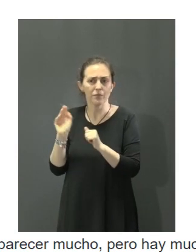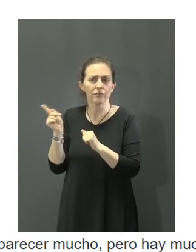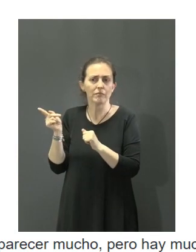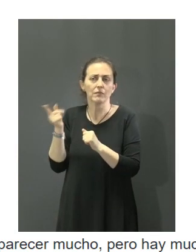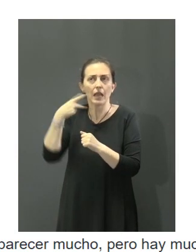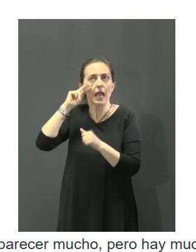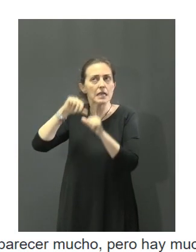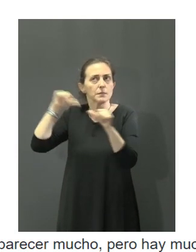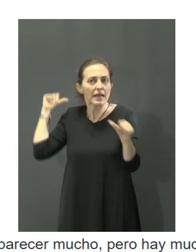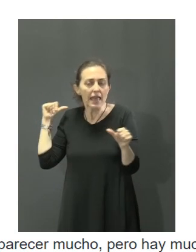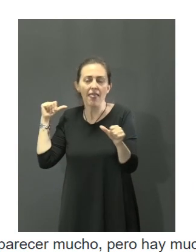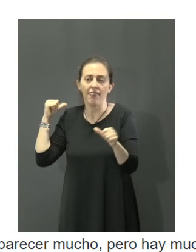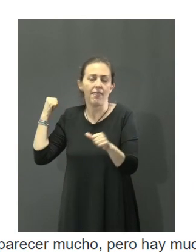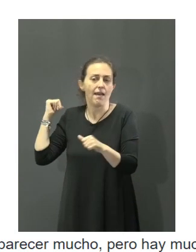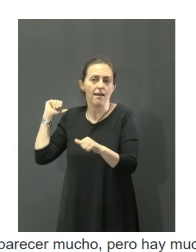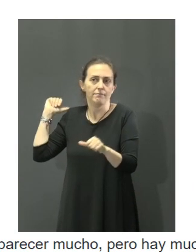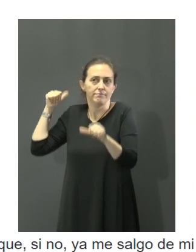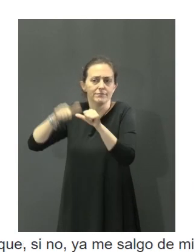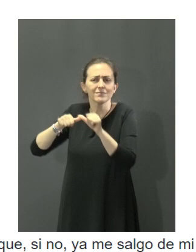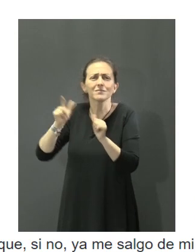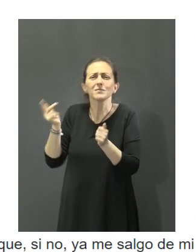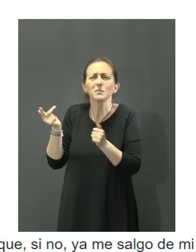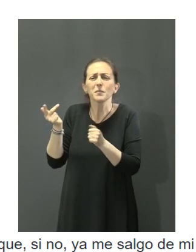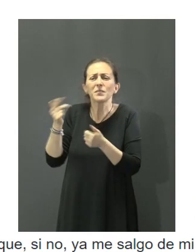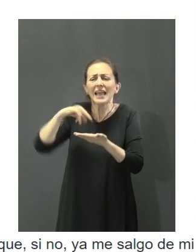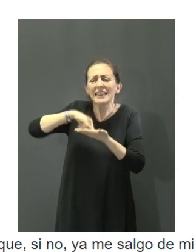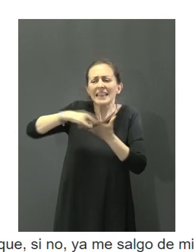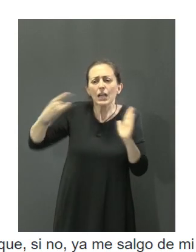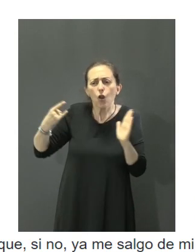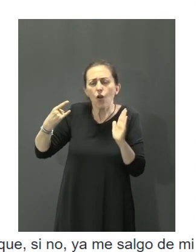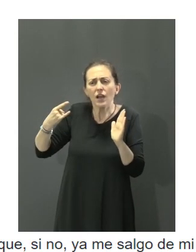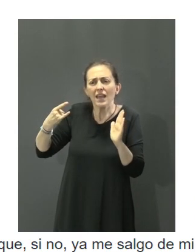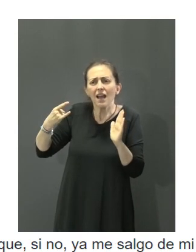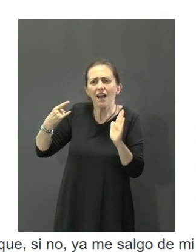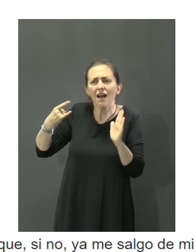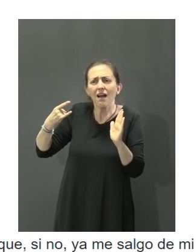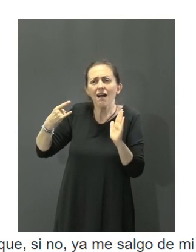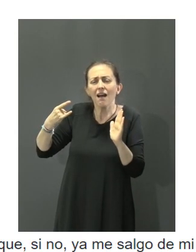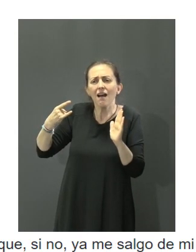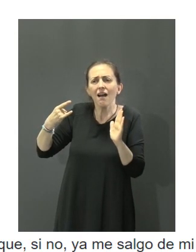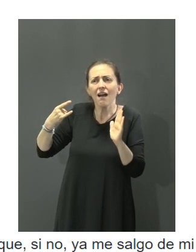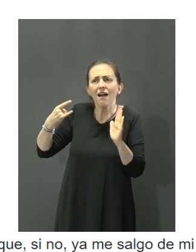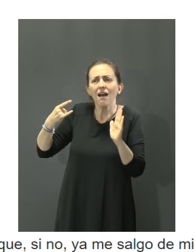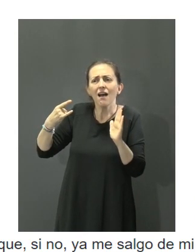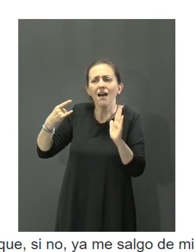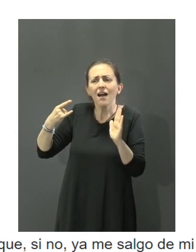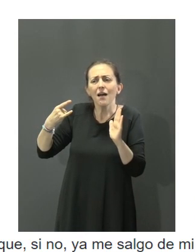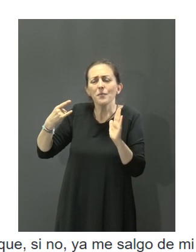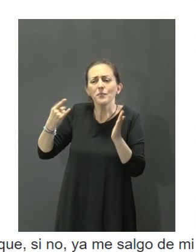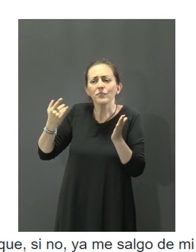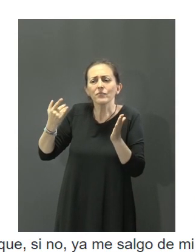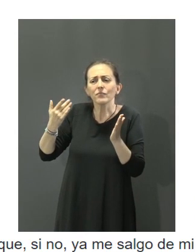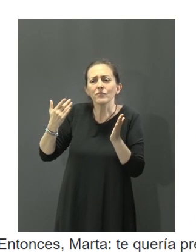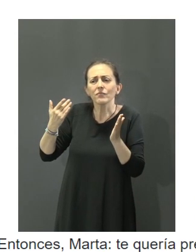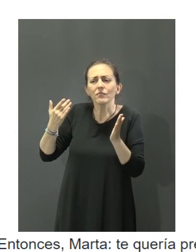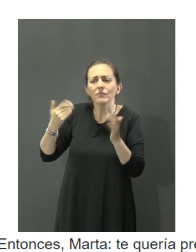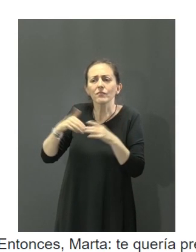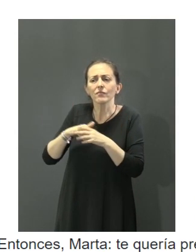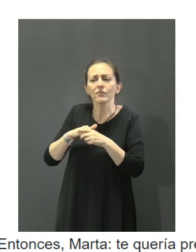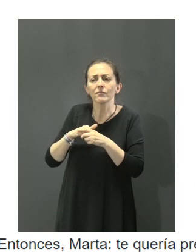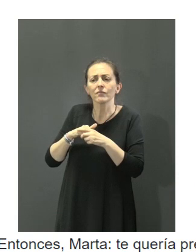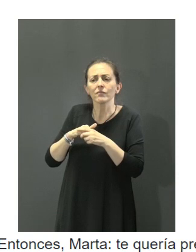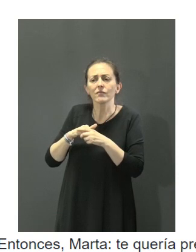tu experiencia, trayectoria, ¿cómo pueden las tecnologías desempeñar un papel relevante en la reducción